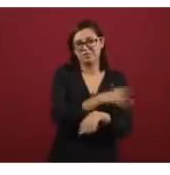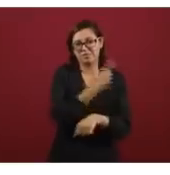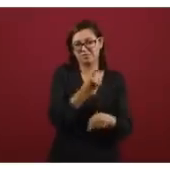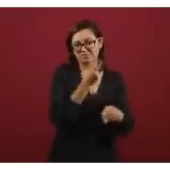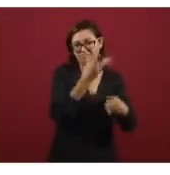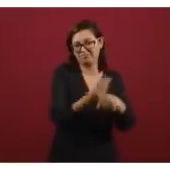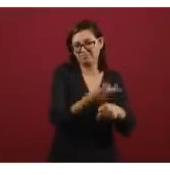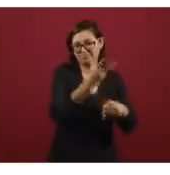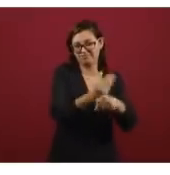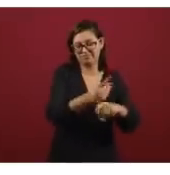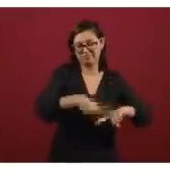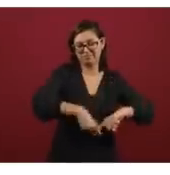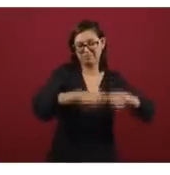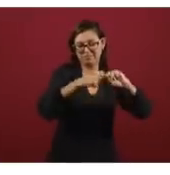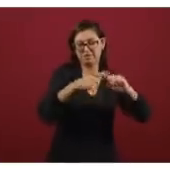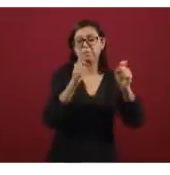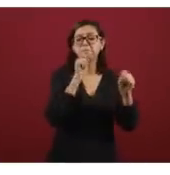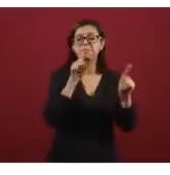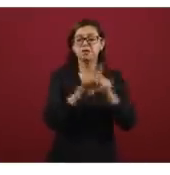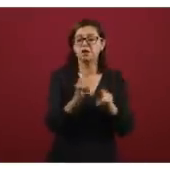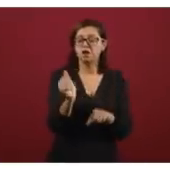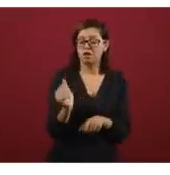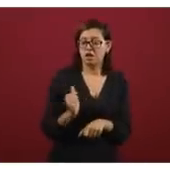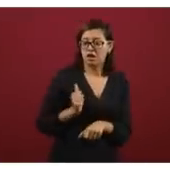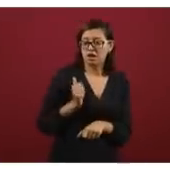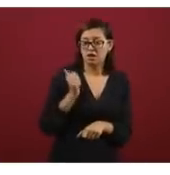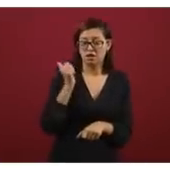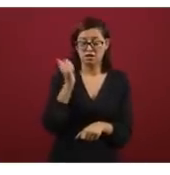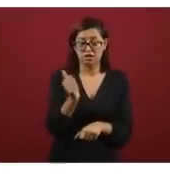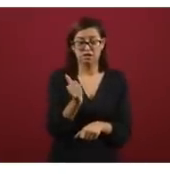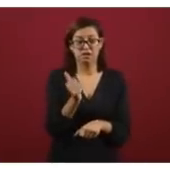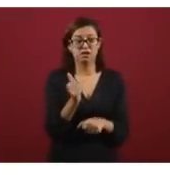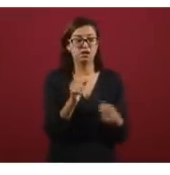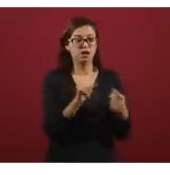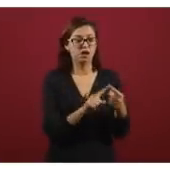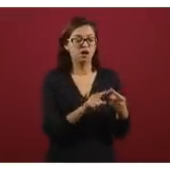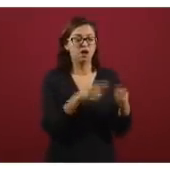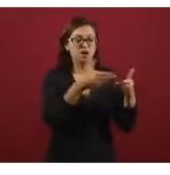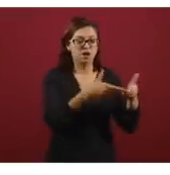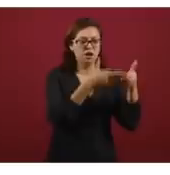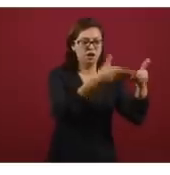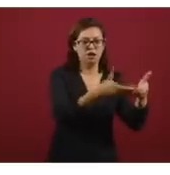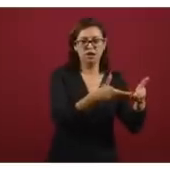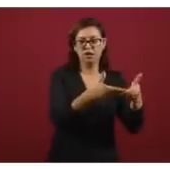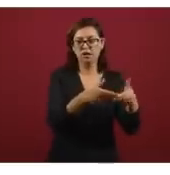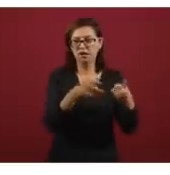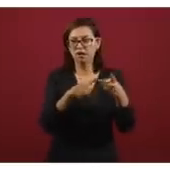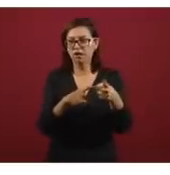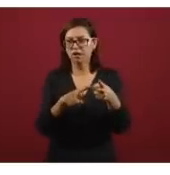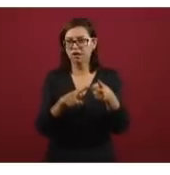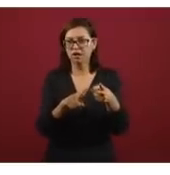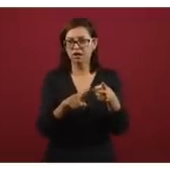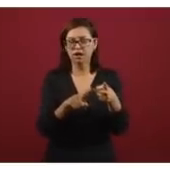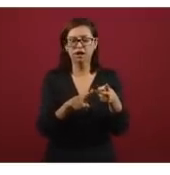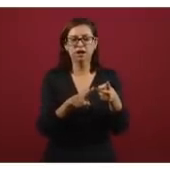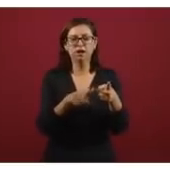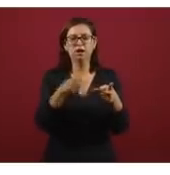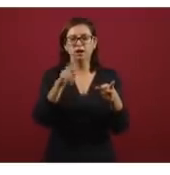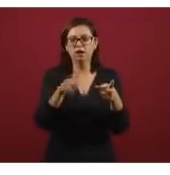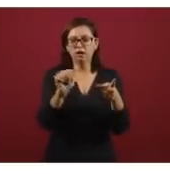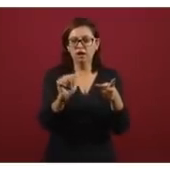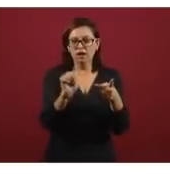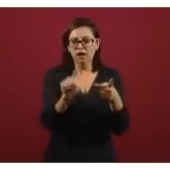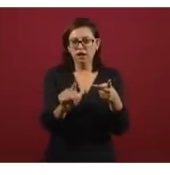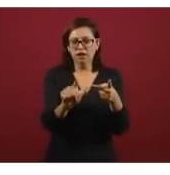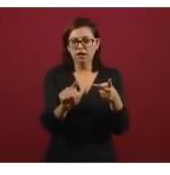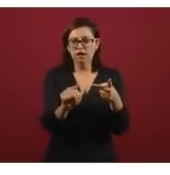este mantenimiento, se va a hacer una libranza en dos plataformas, la CAL-C7 y la C8, también